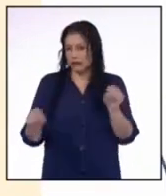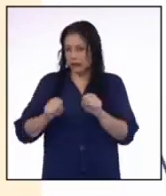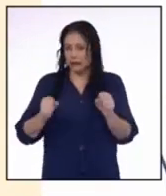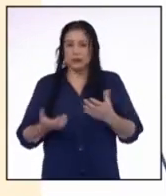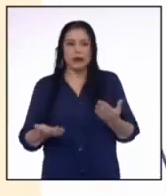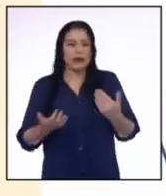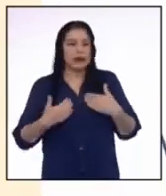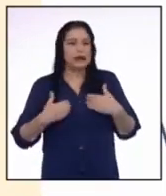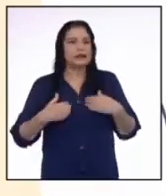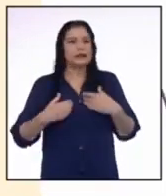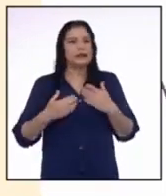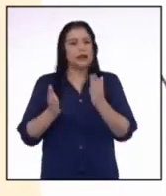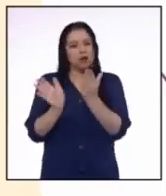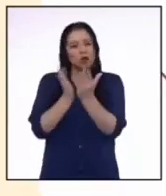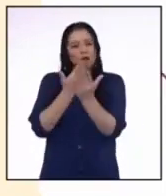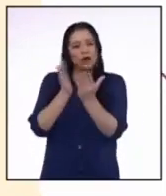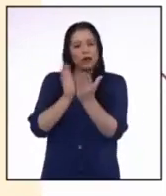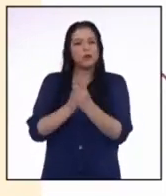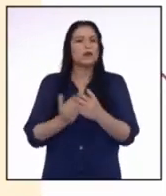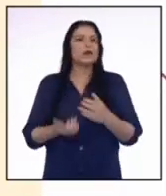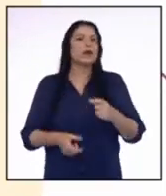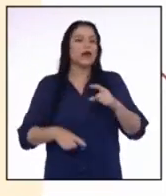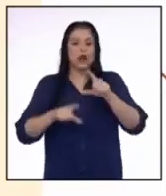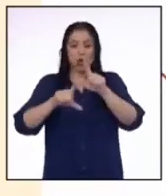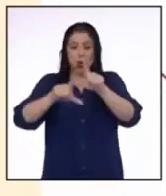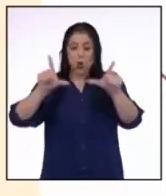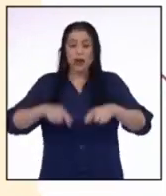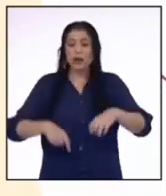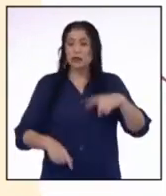Contar con un directorio de emergencia.